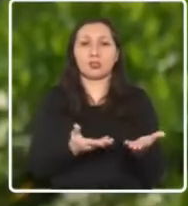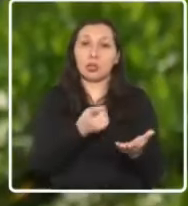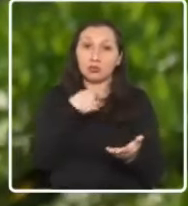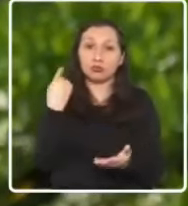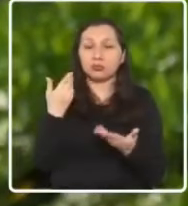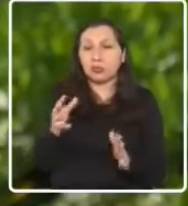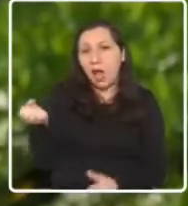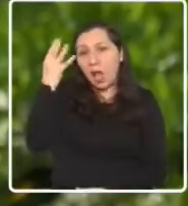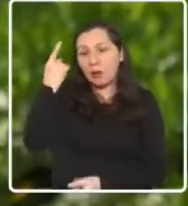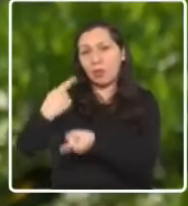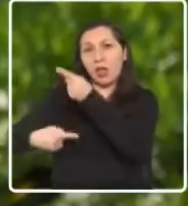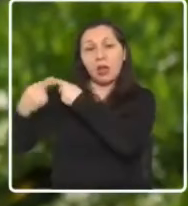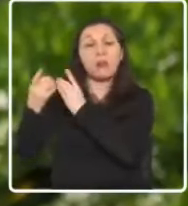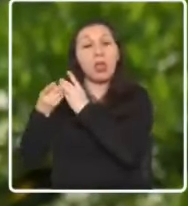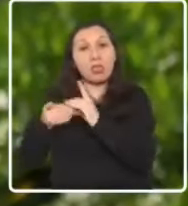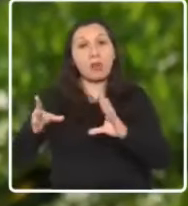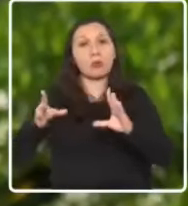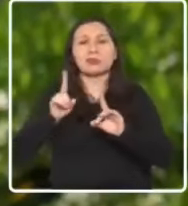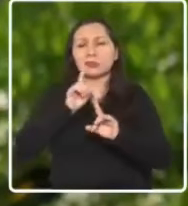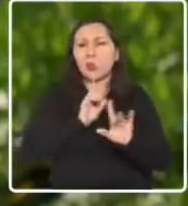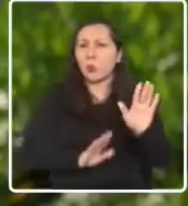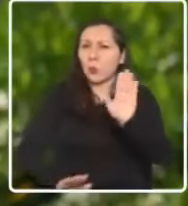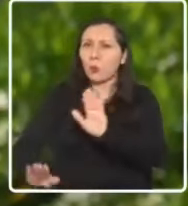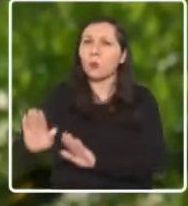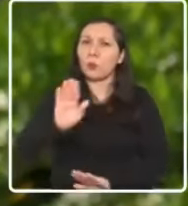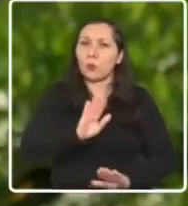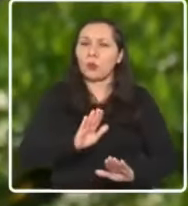hemos aprendido de nuestra historia, la democracia hay que cuidarla.